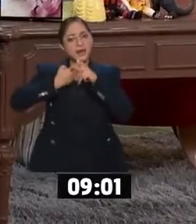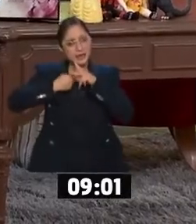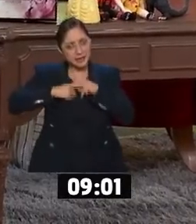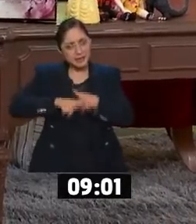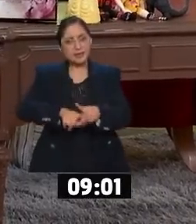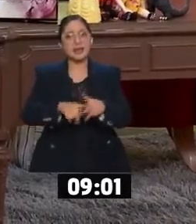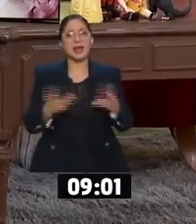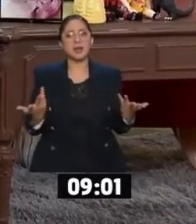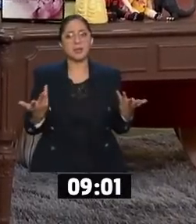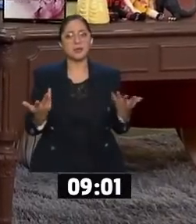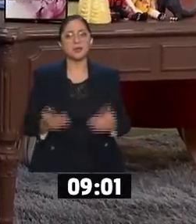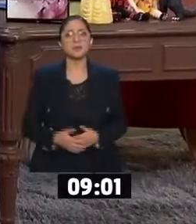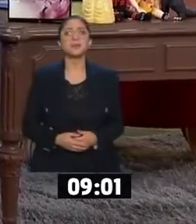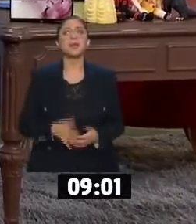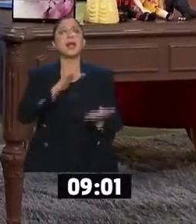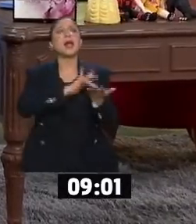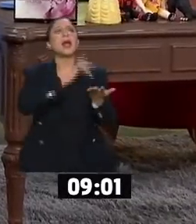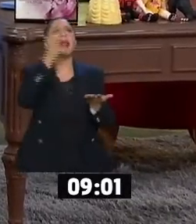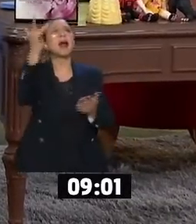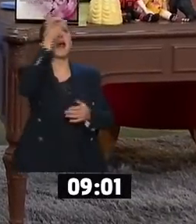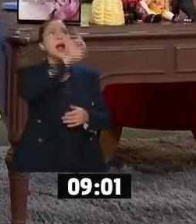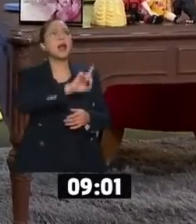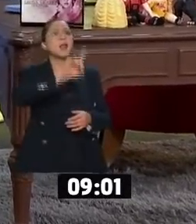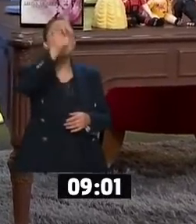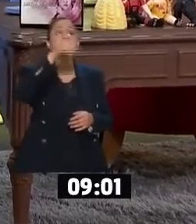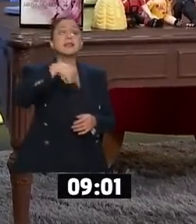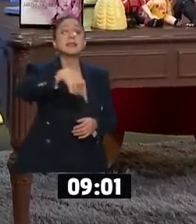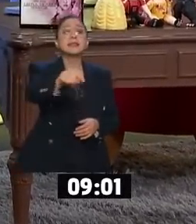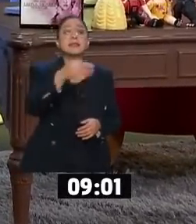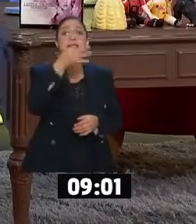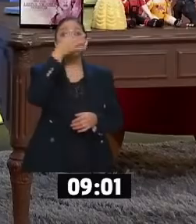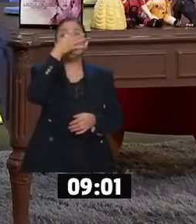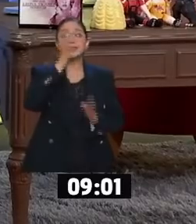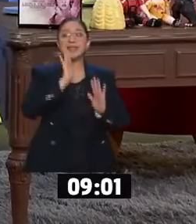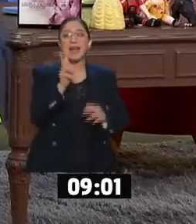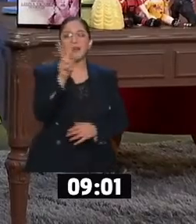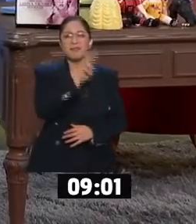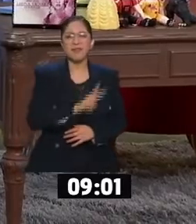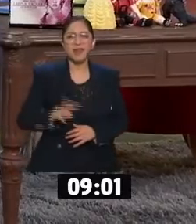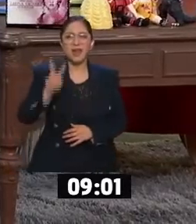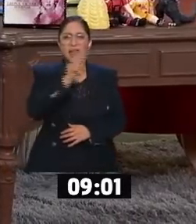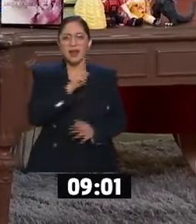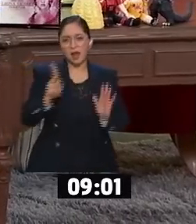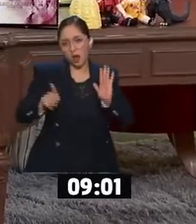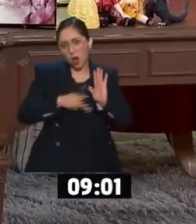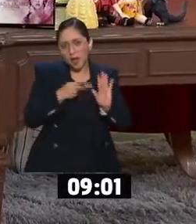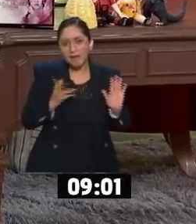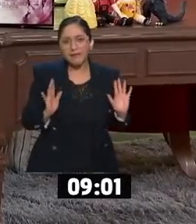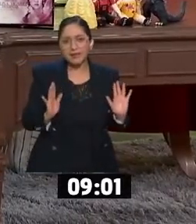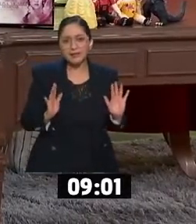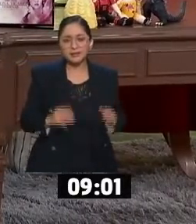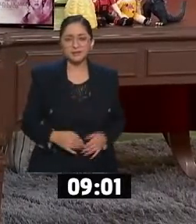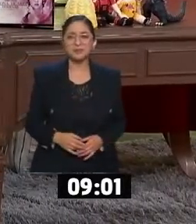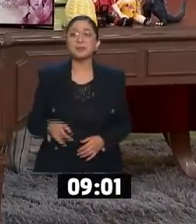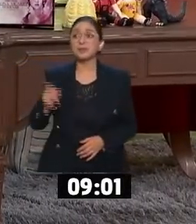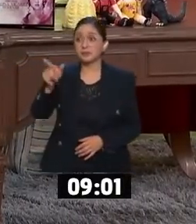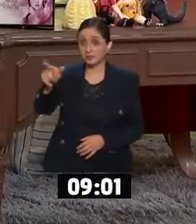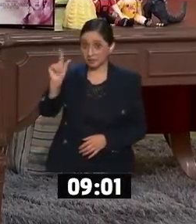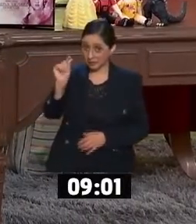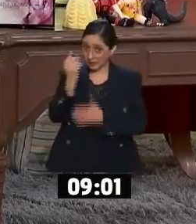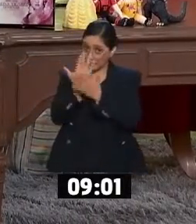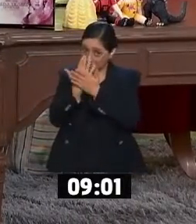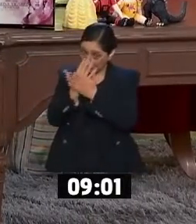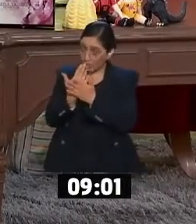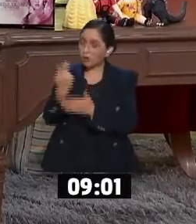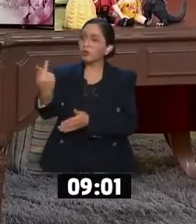es, gracias a Dios, estamos cerca del viernes nuevamente. Y Cerca del ahí viernes tengo pollito fue viernes, que comerme sábado, con domingo,